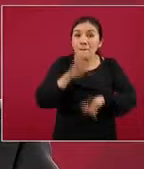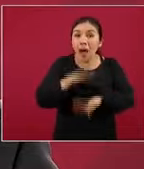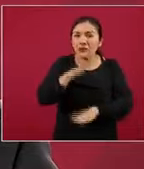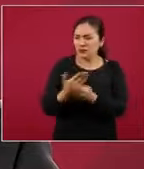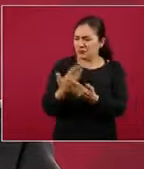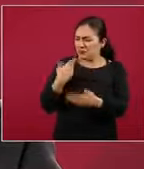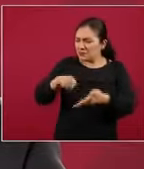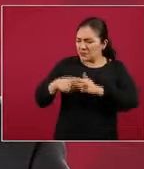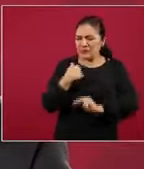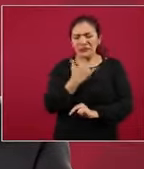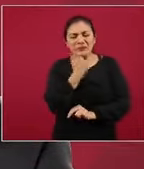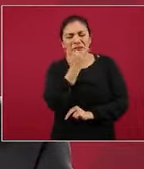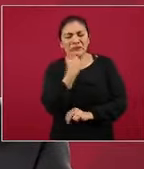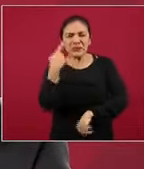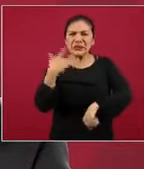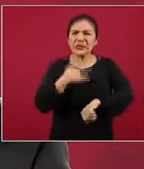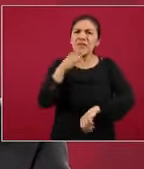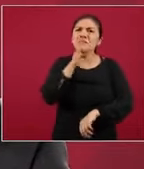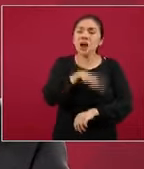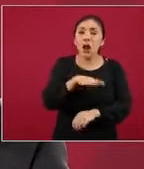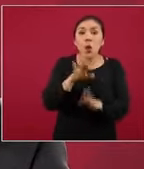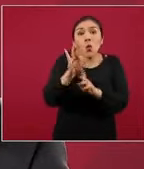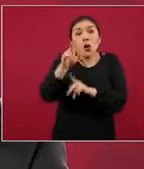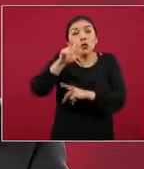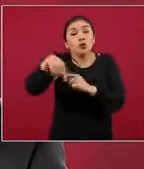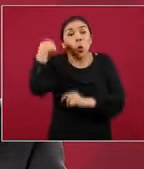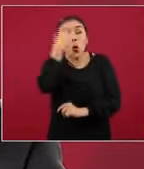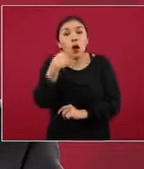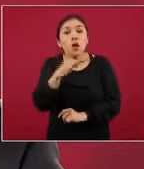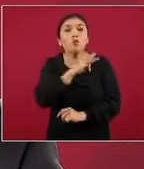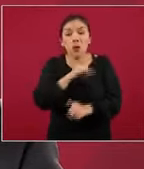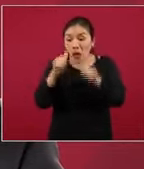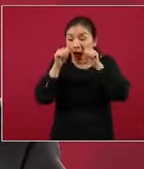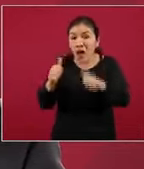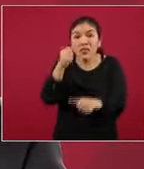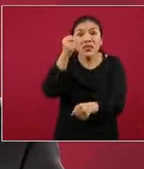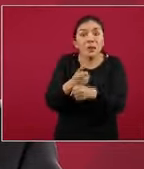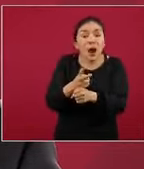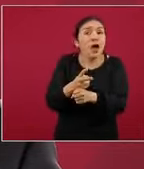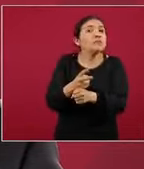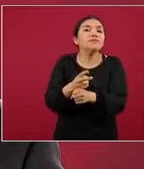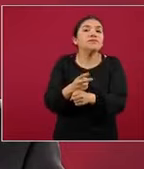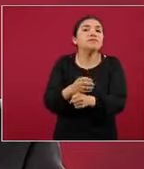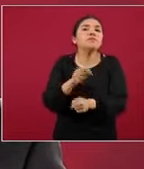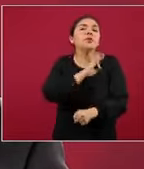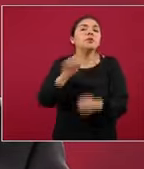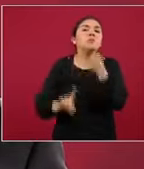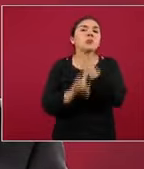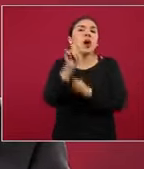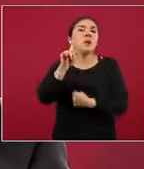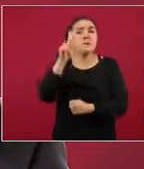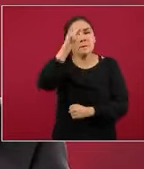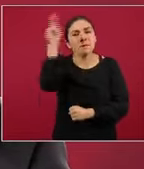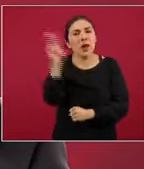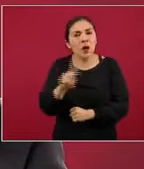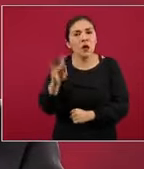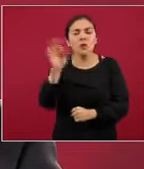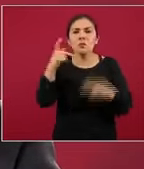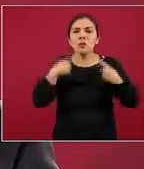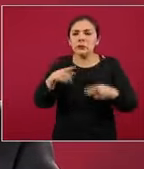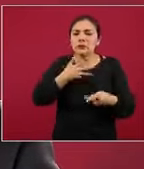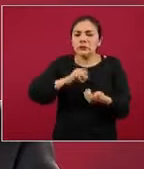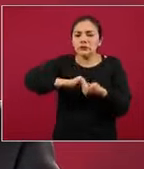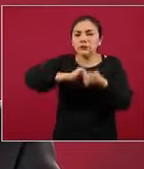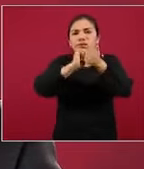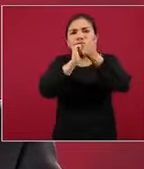de los síntomas, es menos probable que se pueda dar una atención oportuna en caso de que la persona esté